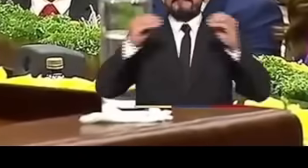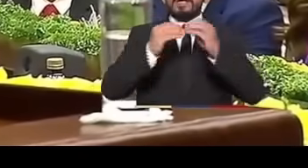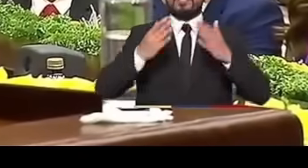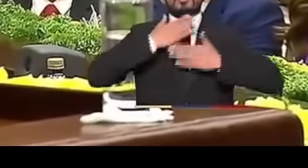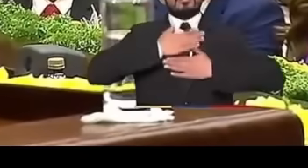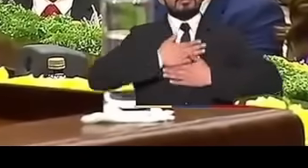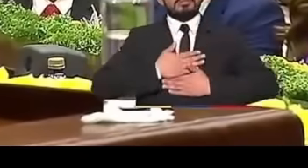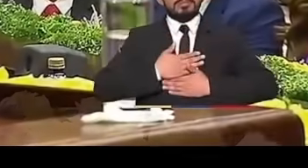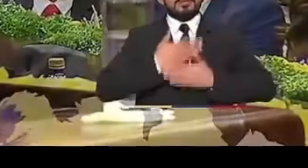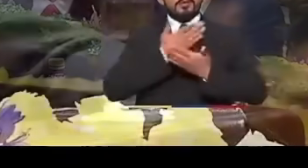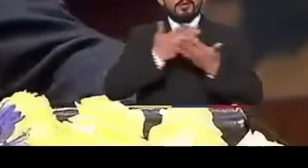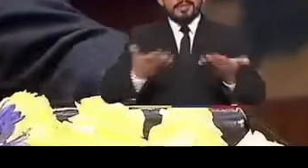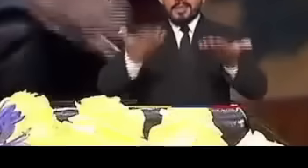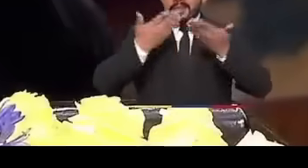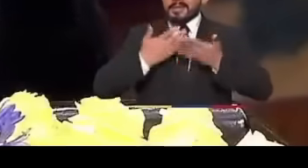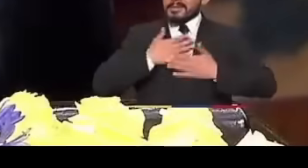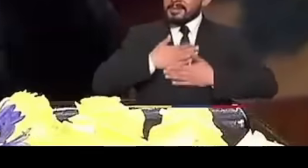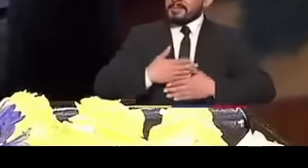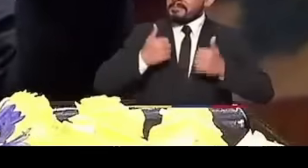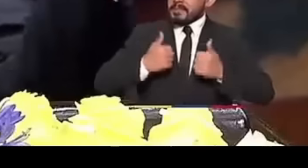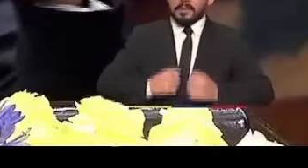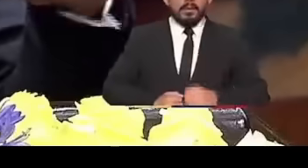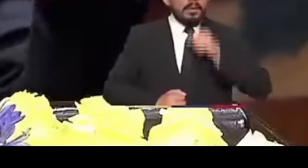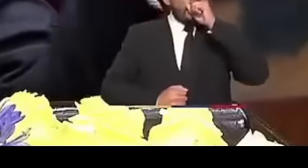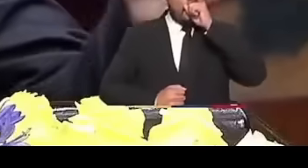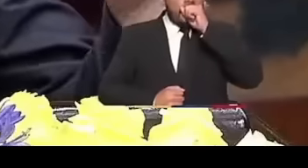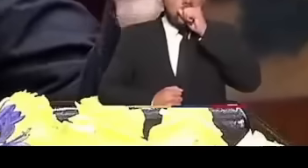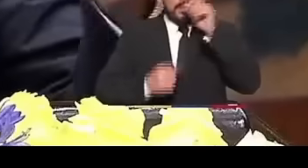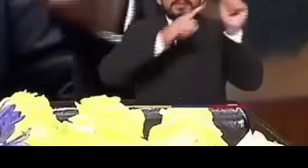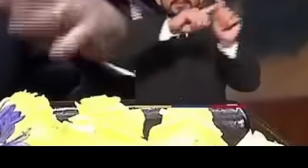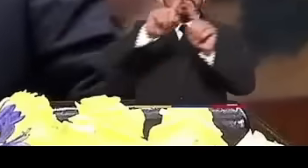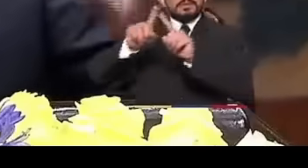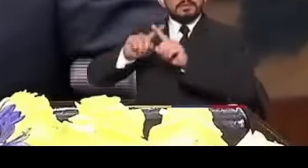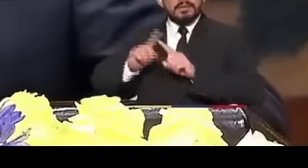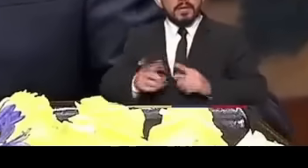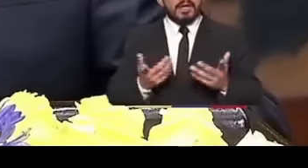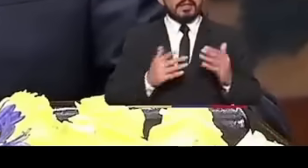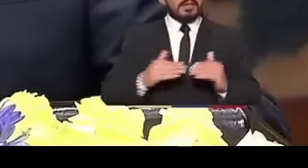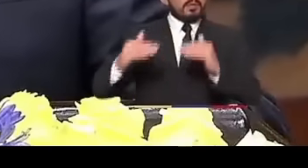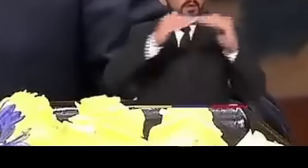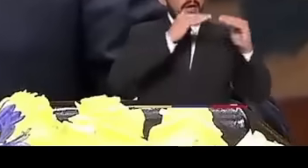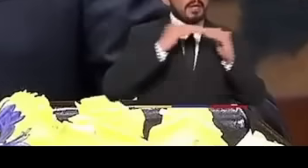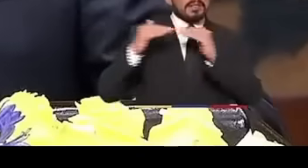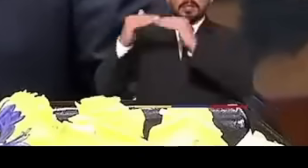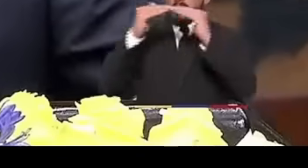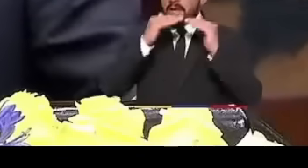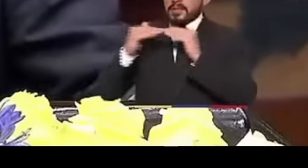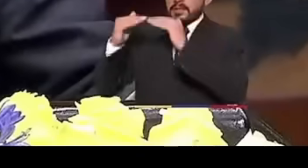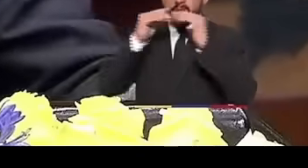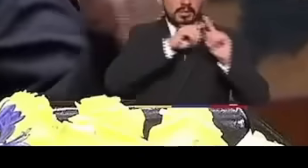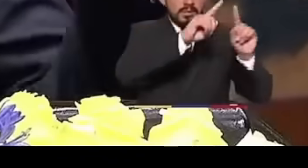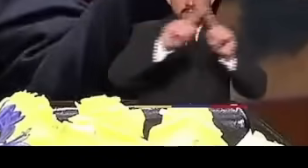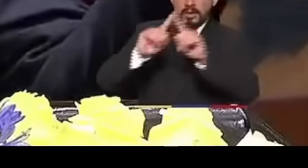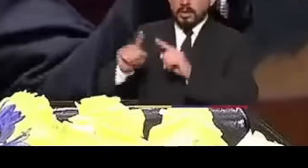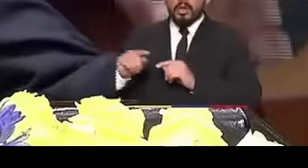sus necesidades básicas. No existen diferentes versiones o formas de democracia, ni mucho menos aquella